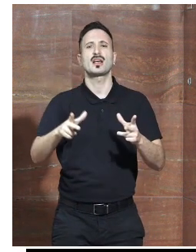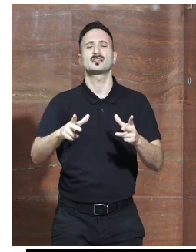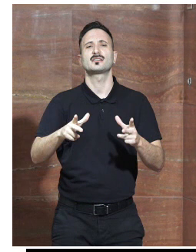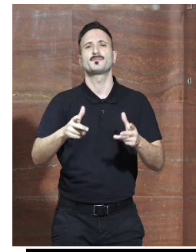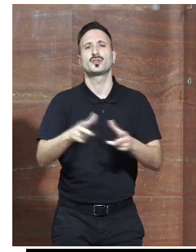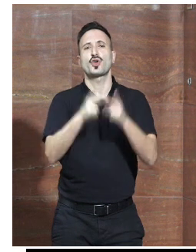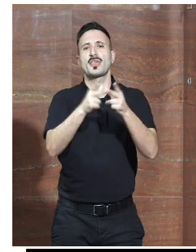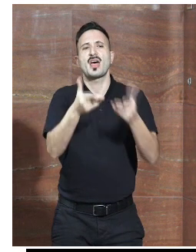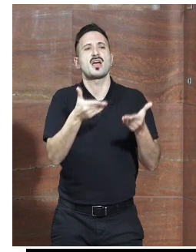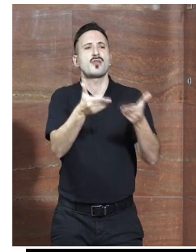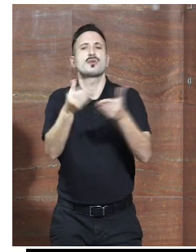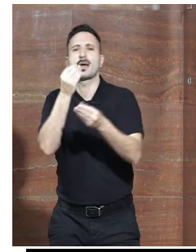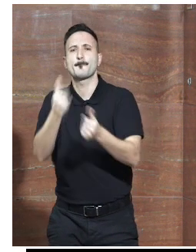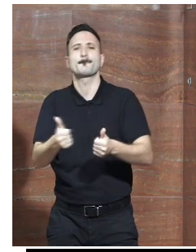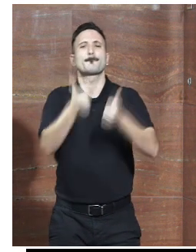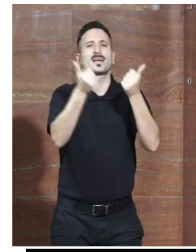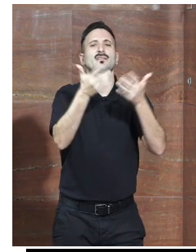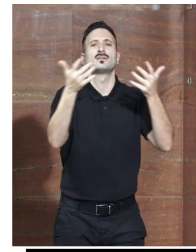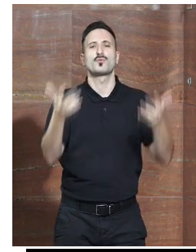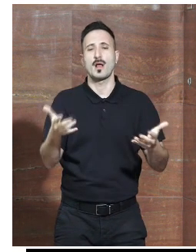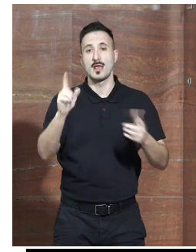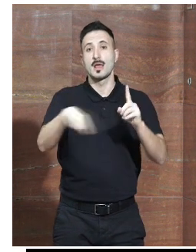qué población es indispensable?